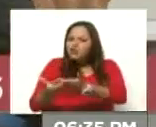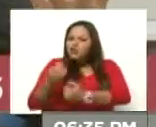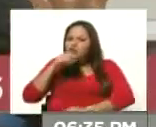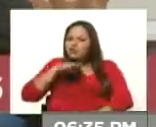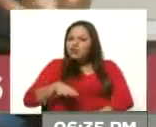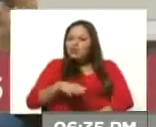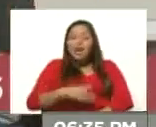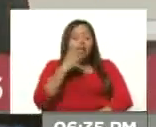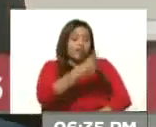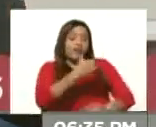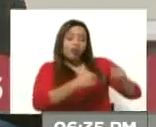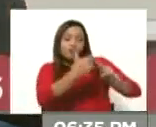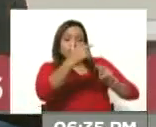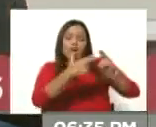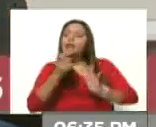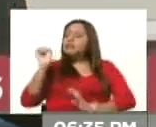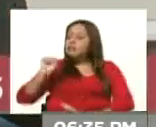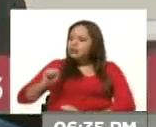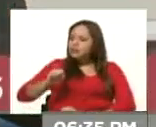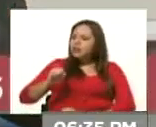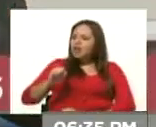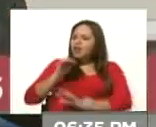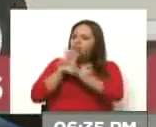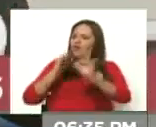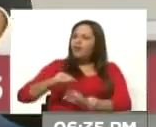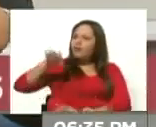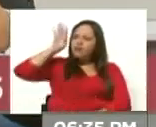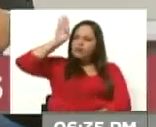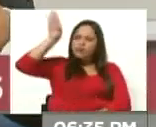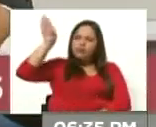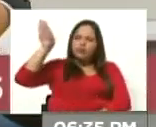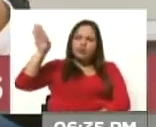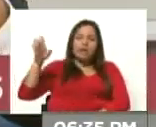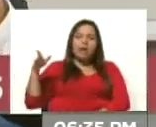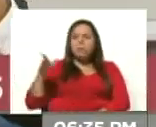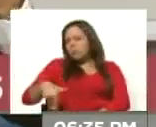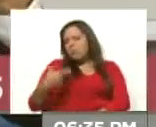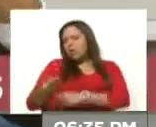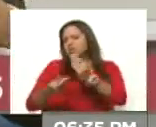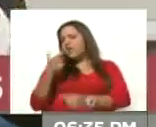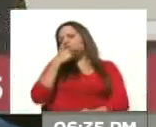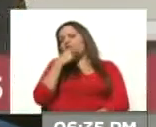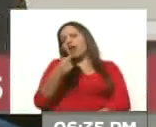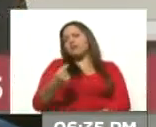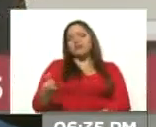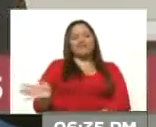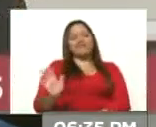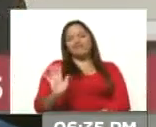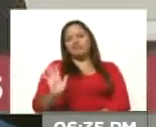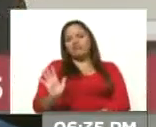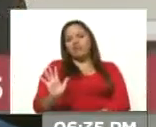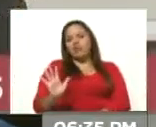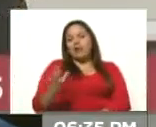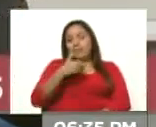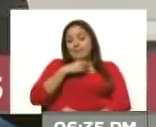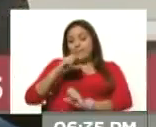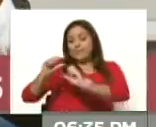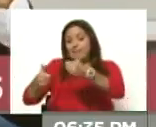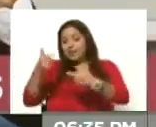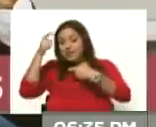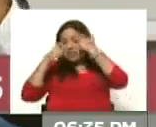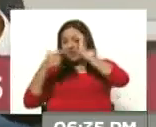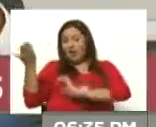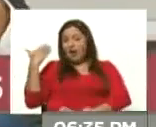construir un imaginario de futuro no significa que se pueda hacer tan fácilmente porque cuando hugo chávez comienza y tiene esa